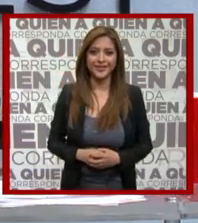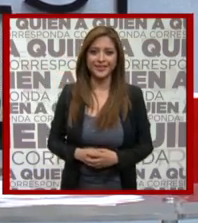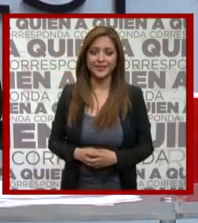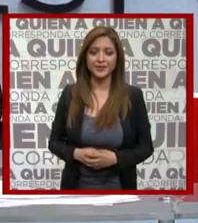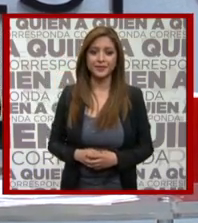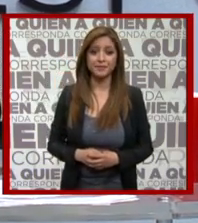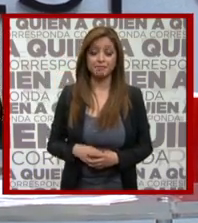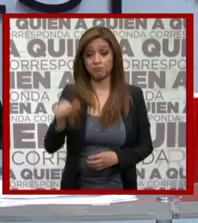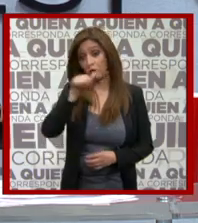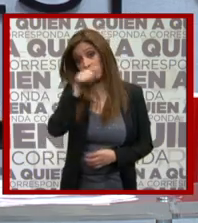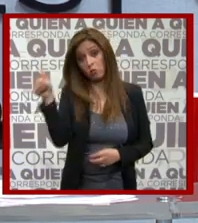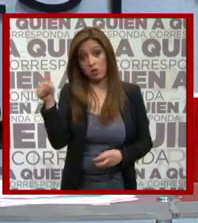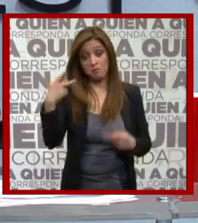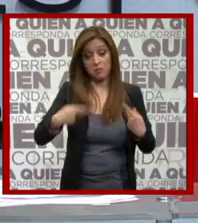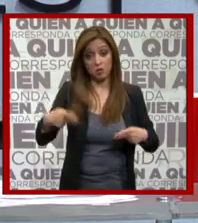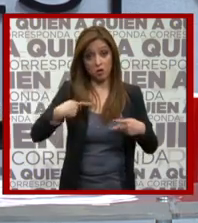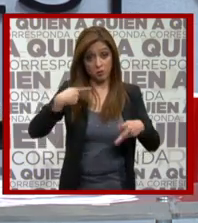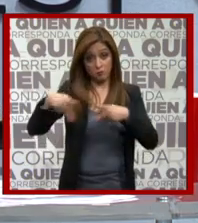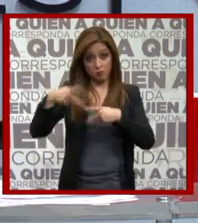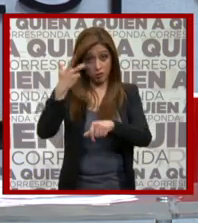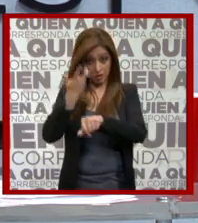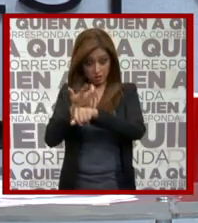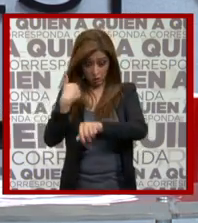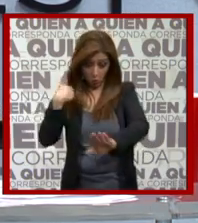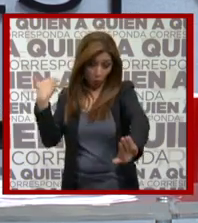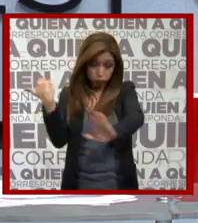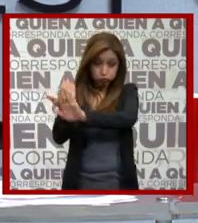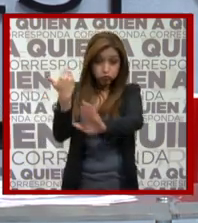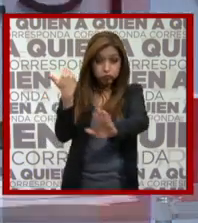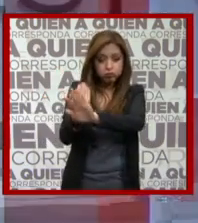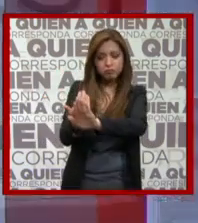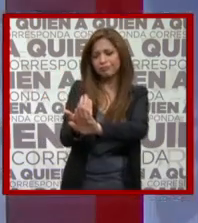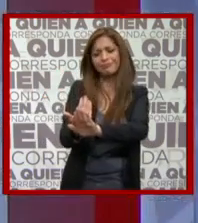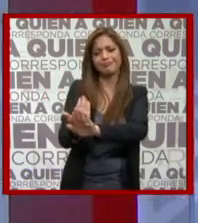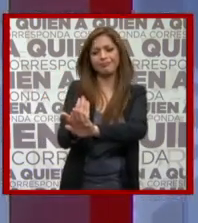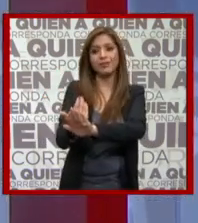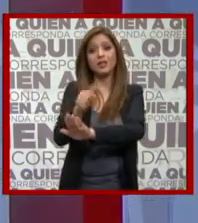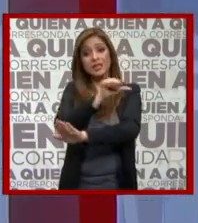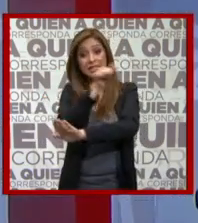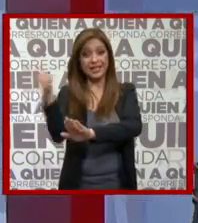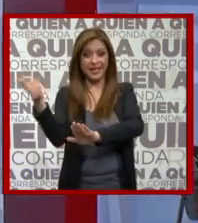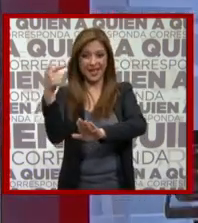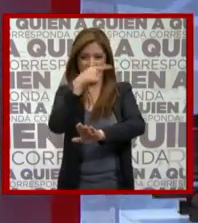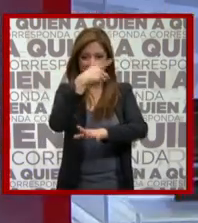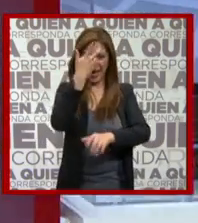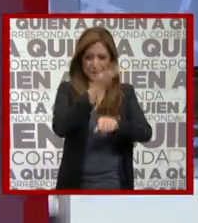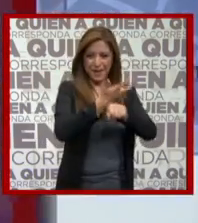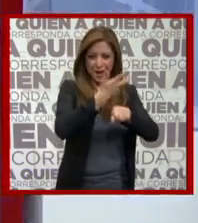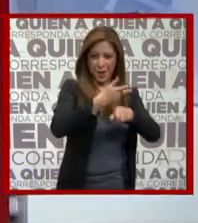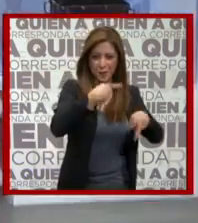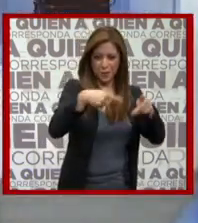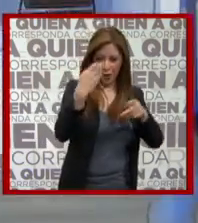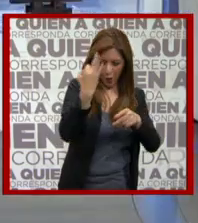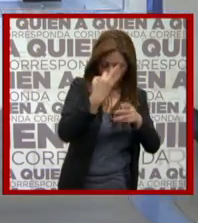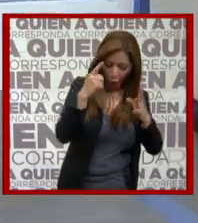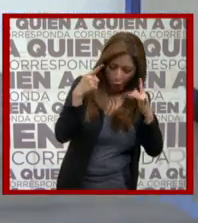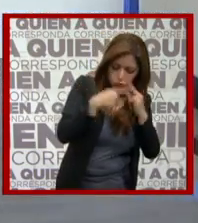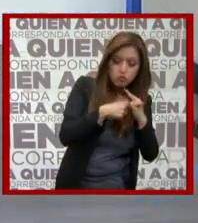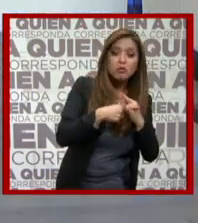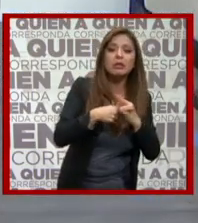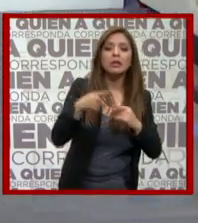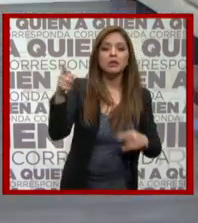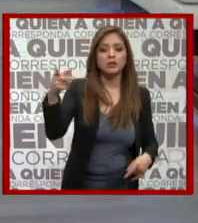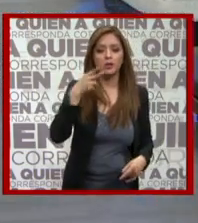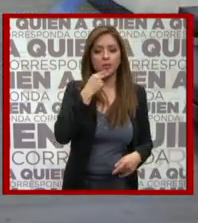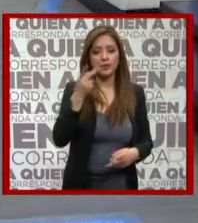y para los americanistas, ¿le cargo calor? No. Cada vez que veo que el América mete un gol, sé que el próximo día que vea a mi floor